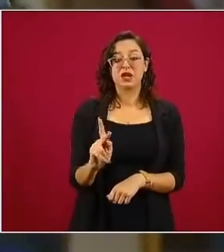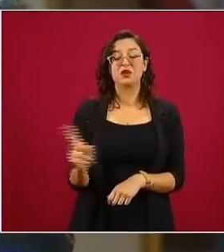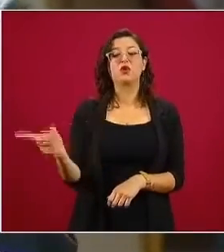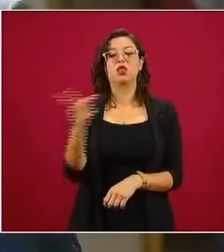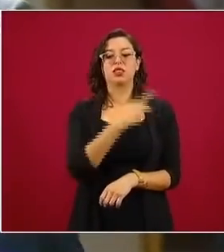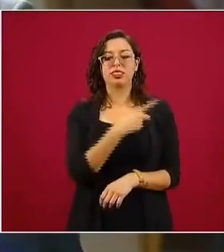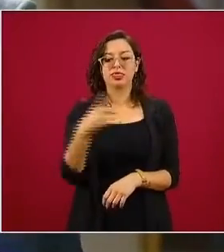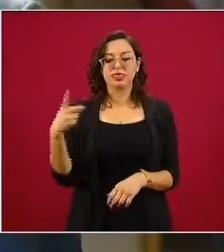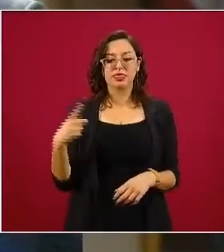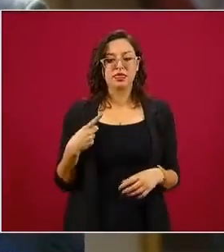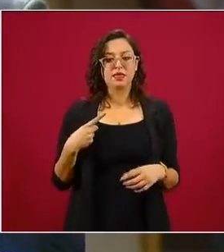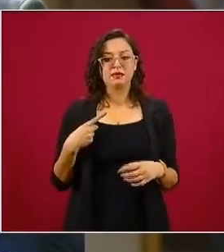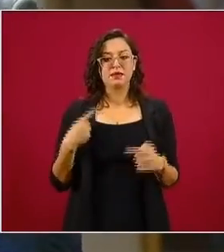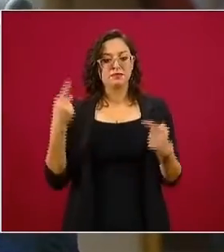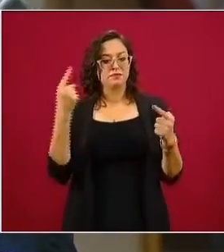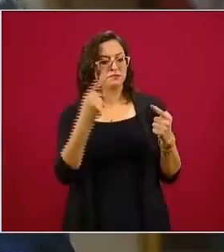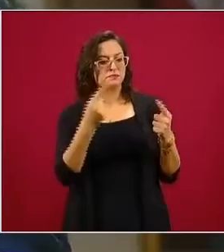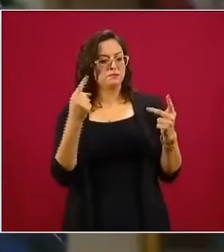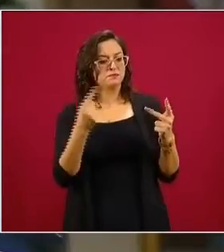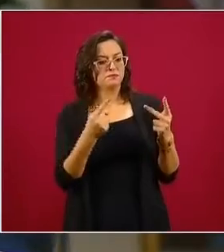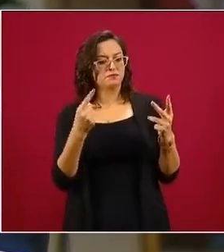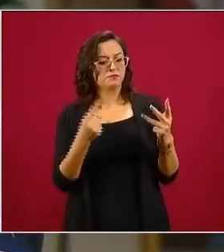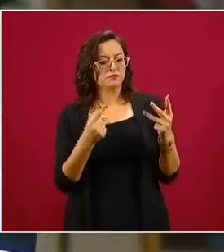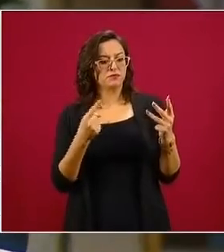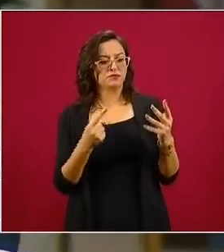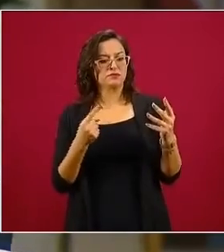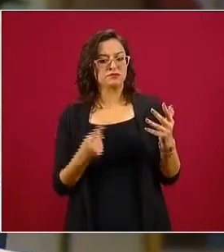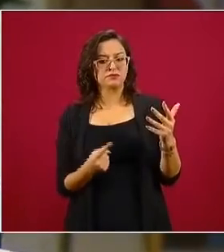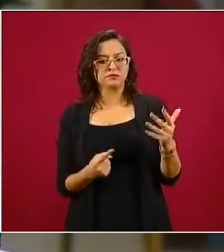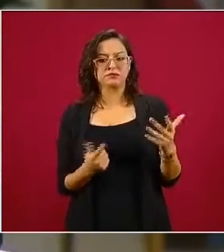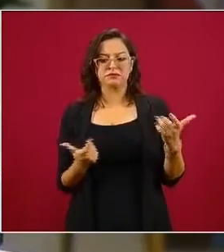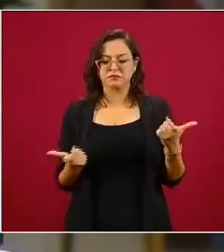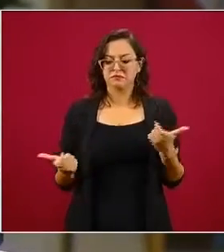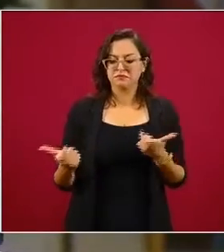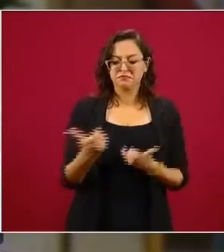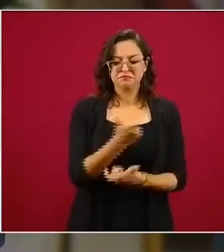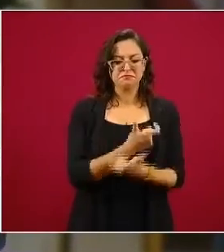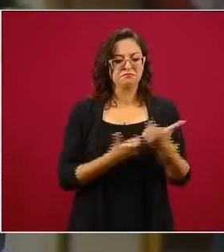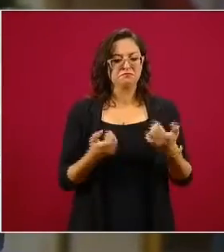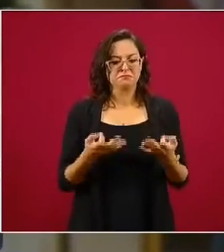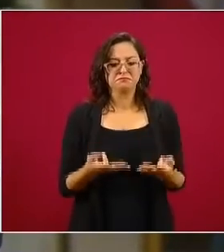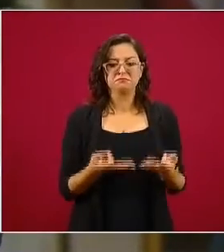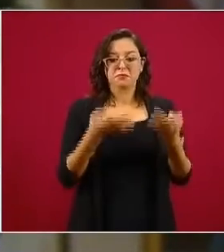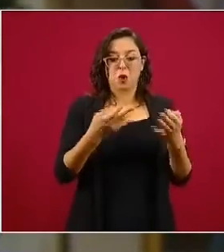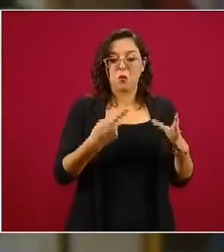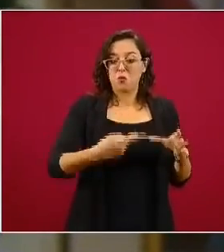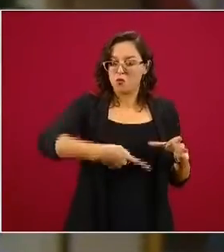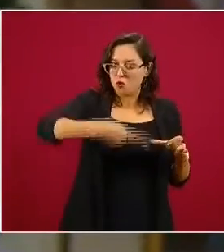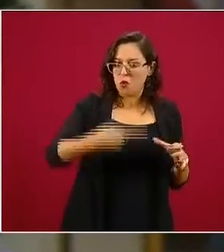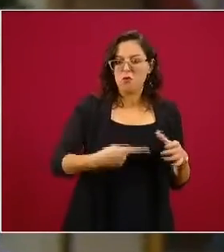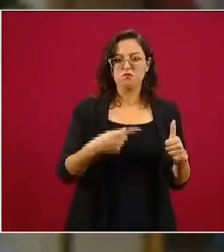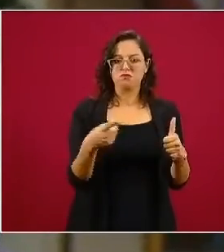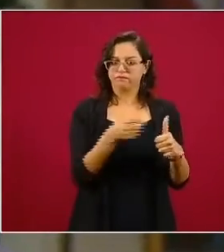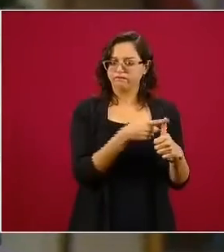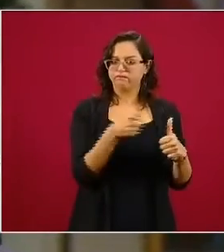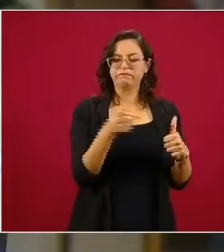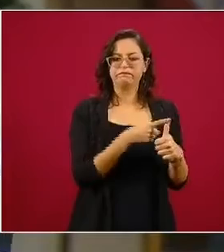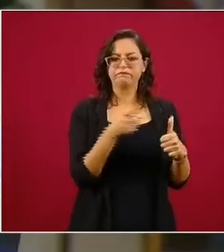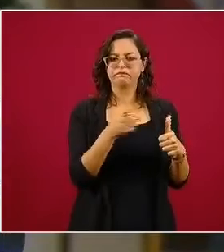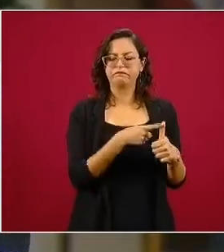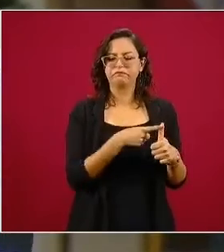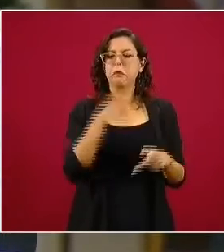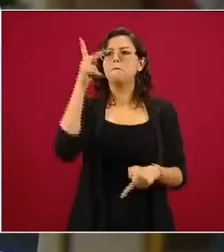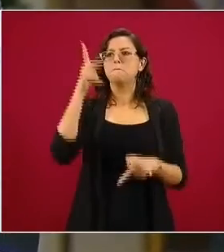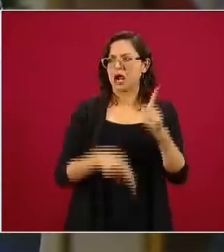los principios de producir mercancías de elevado contenido regional y